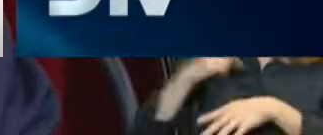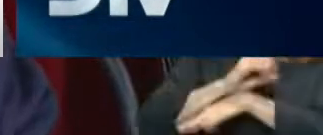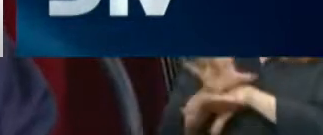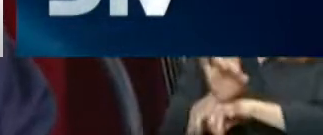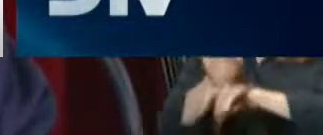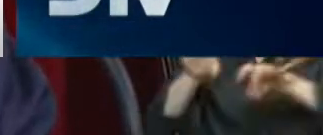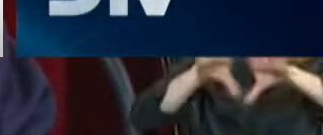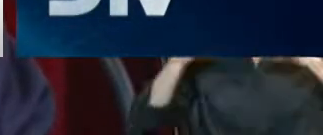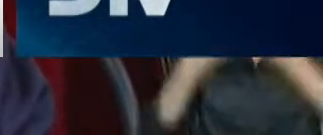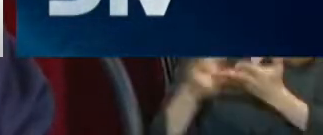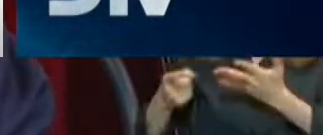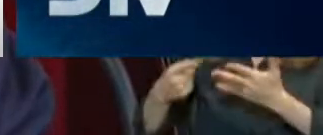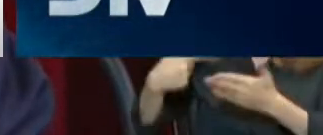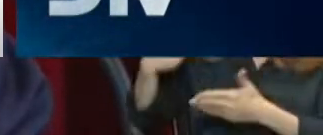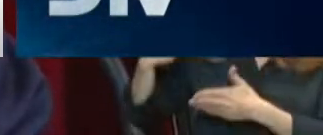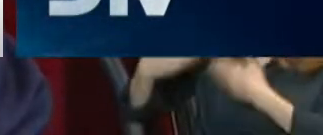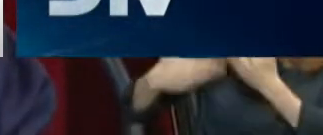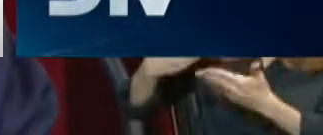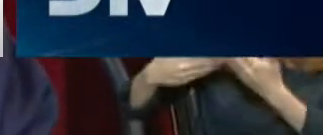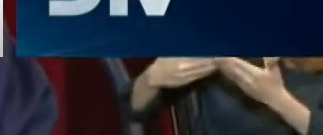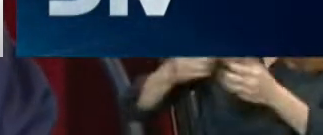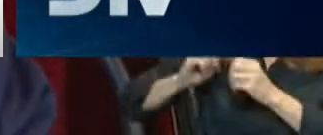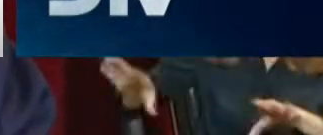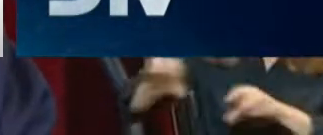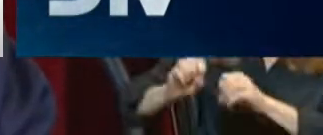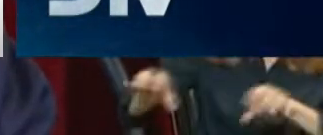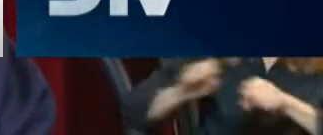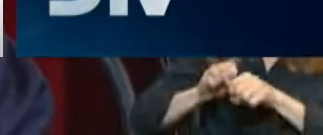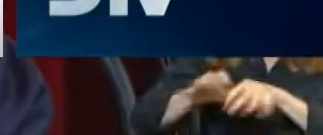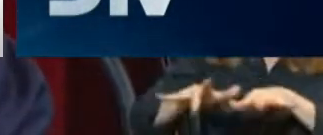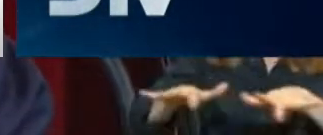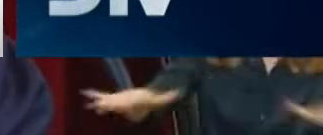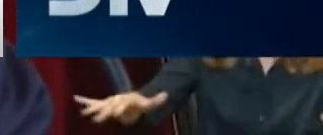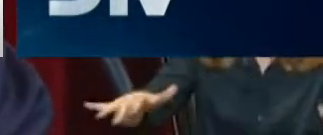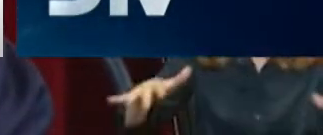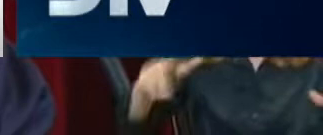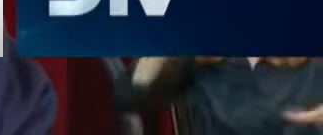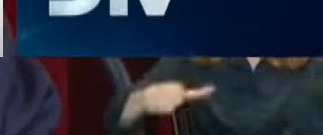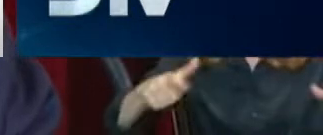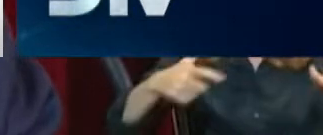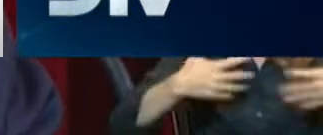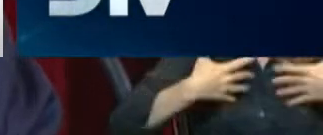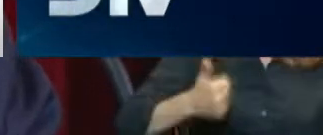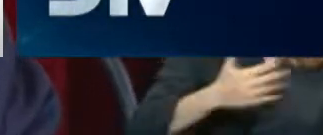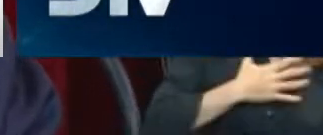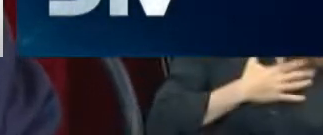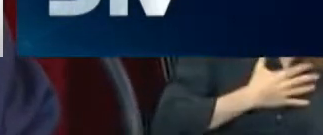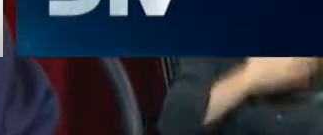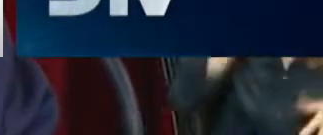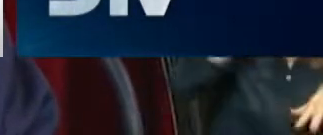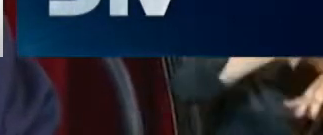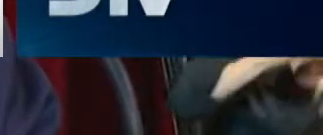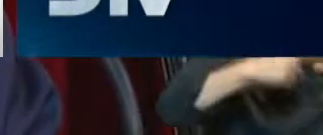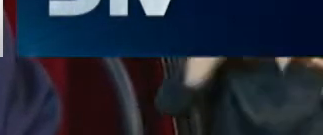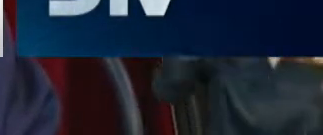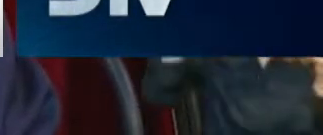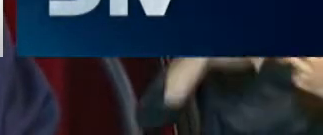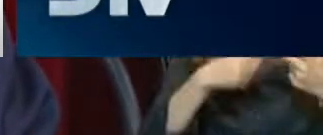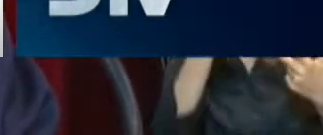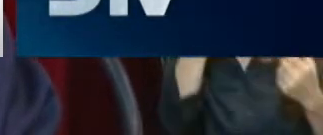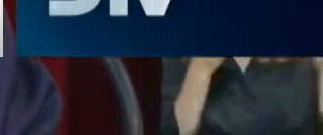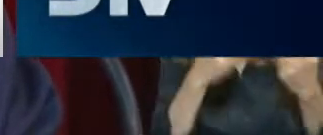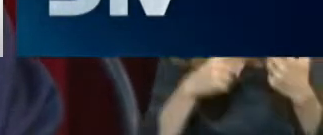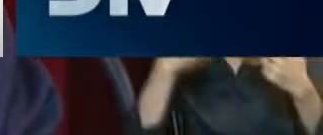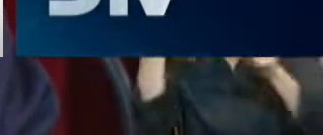extensión de sesiones ordinarias? Bueno, se espera que se trate lo que es la renta inesperada, también el